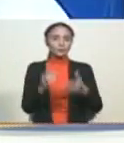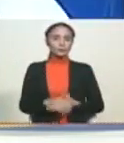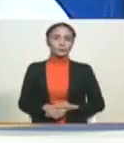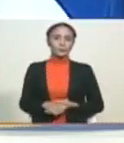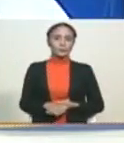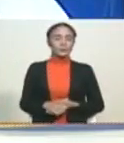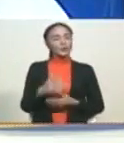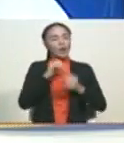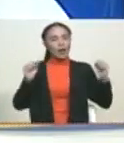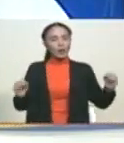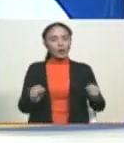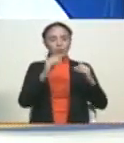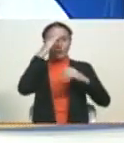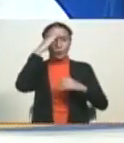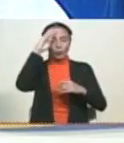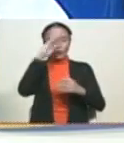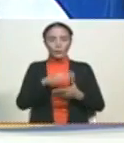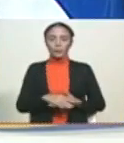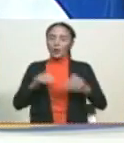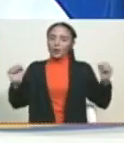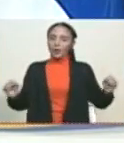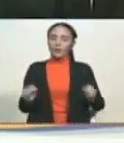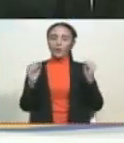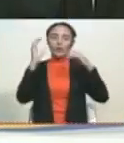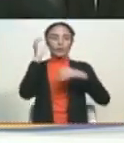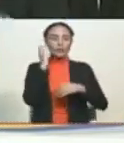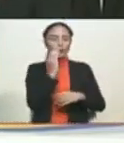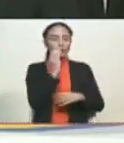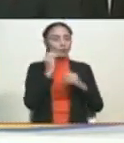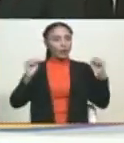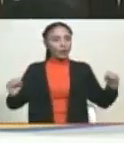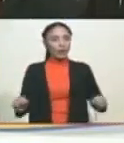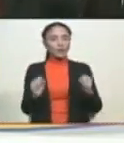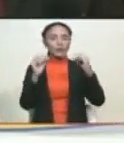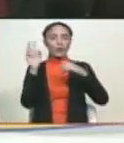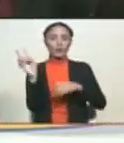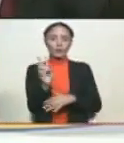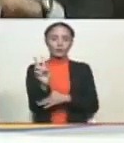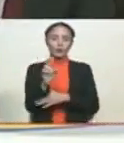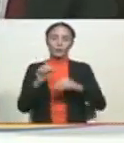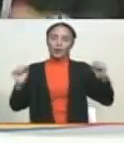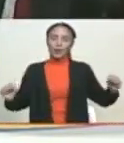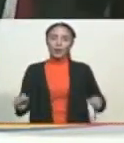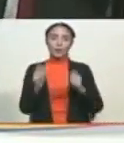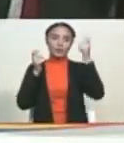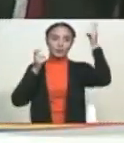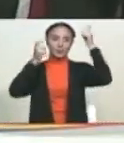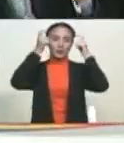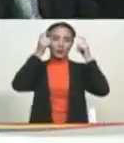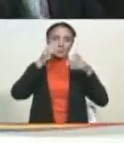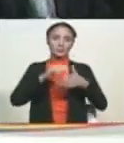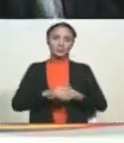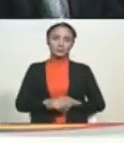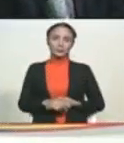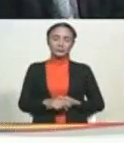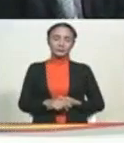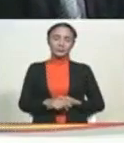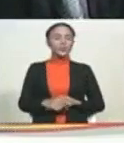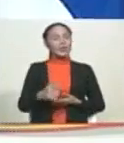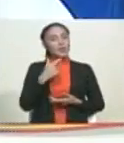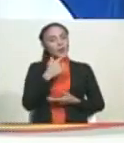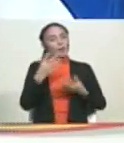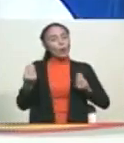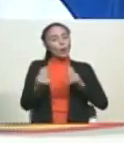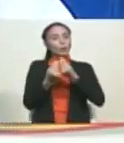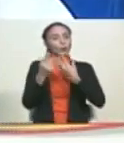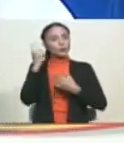victoria. ¡Que viva Cuba! ¡Viva! ¡Que viva Fidel! ¡Viva! ¡Que viva Venezuela! ¡Viva! ¡Que viva Chávez! ¡Viva! Y digamos con el Che